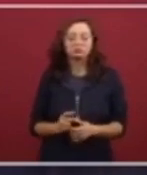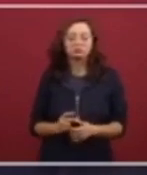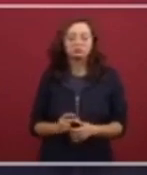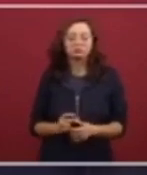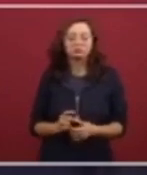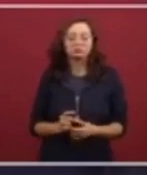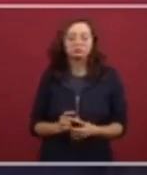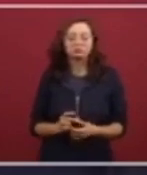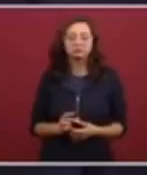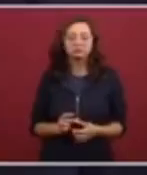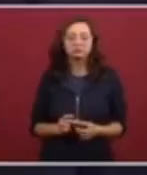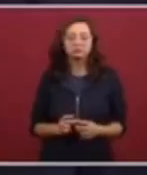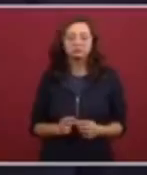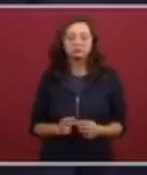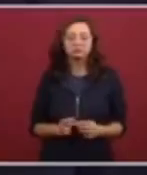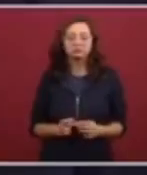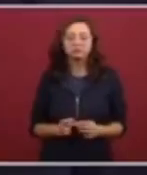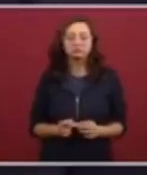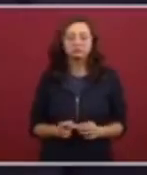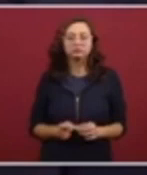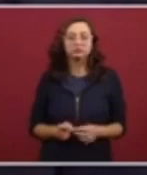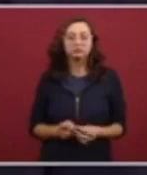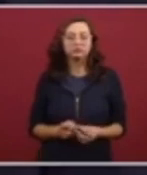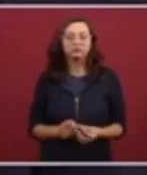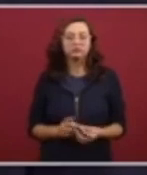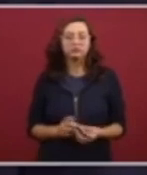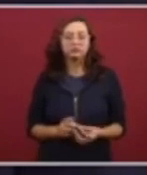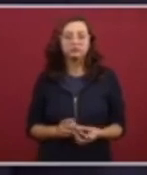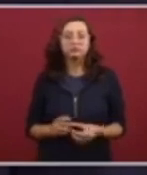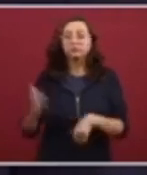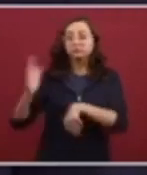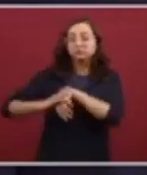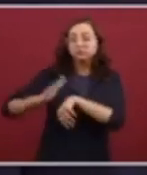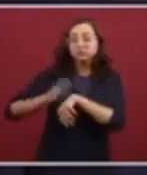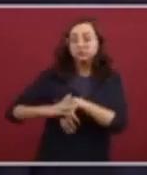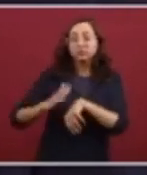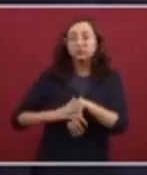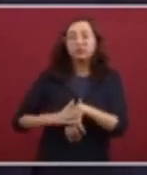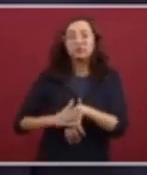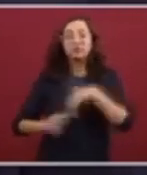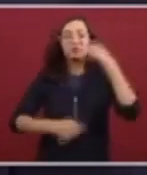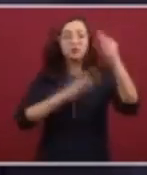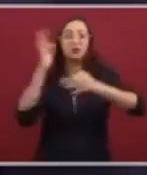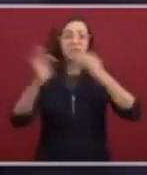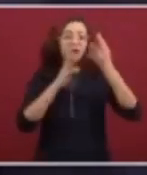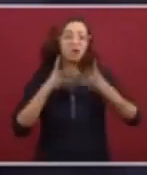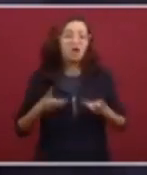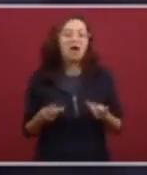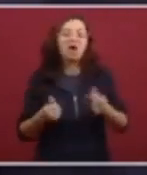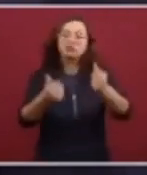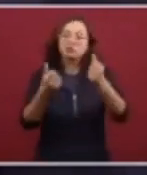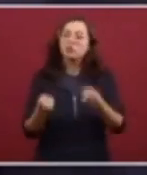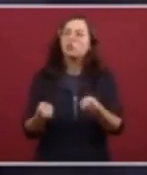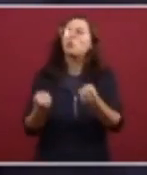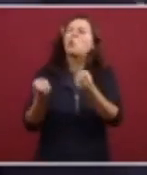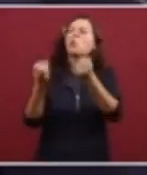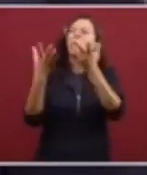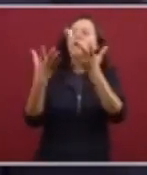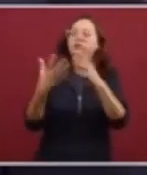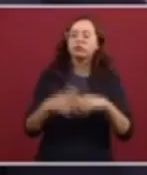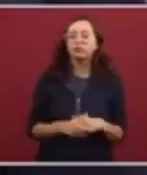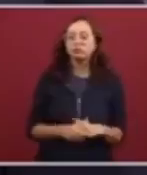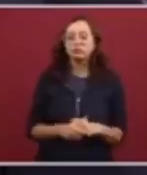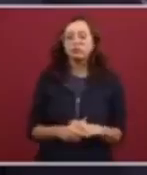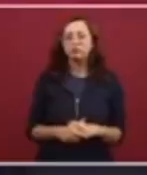nos pidieron que se dieran a conocer los gastos de publicidad de